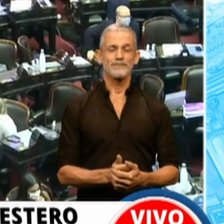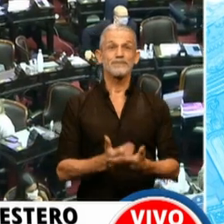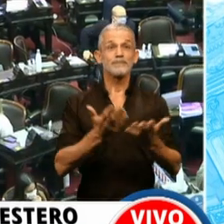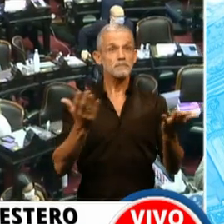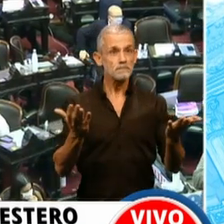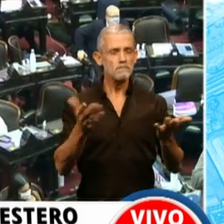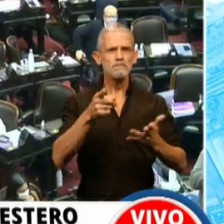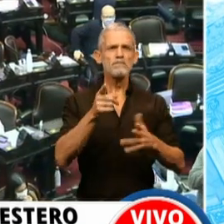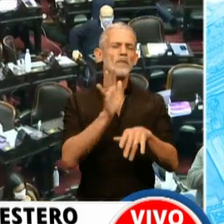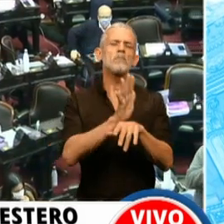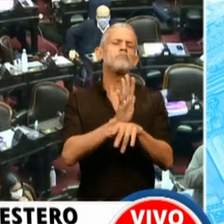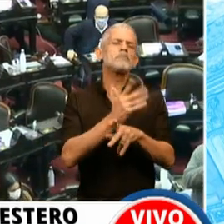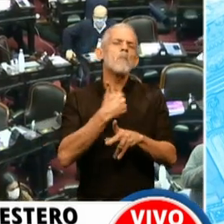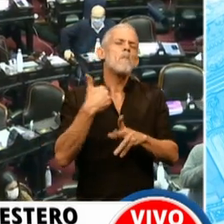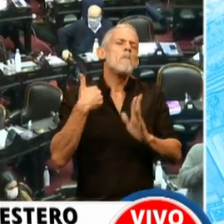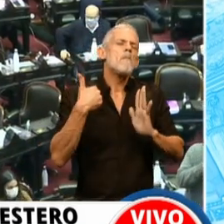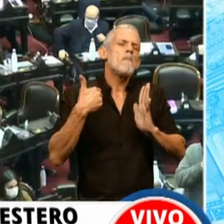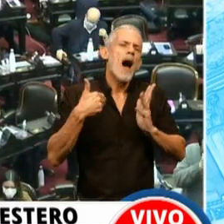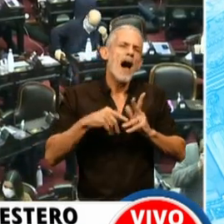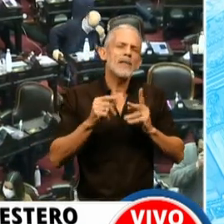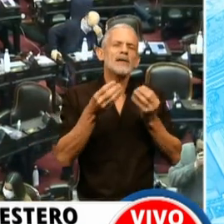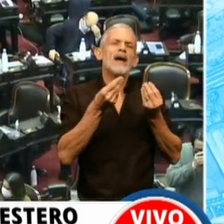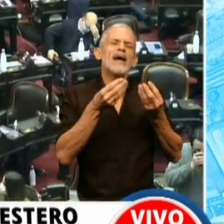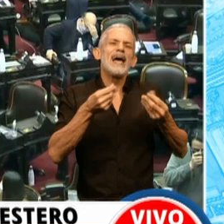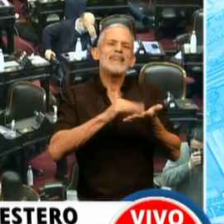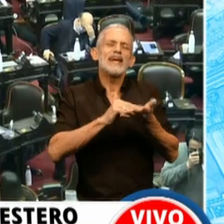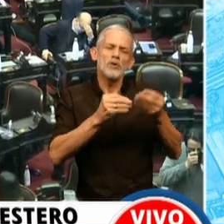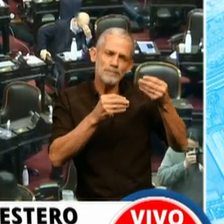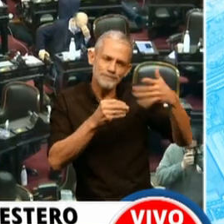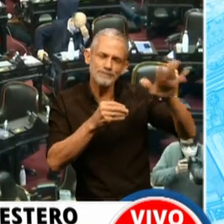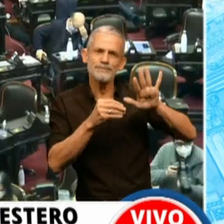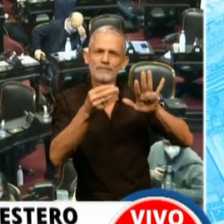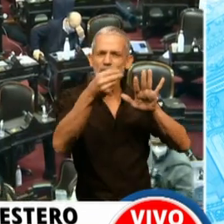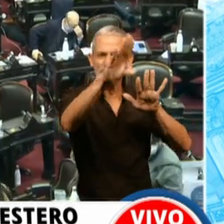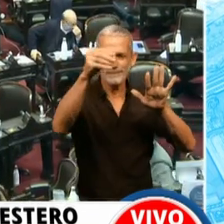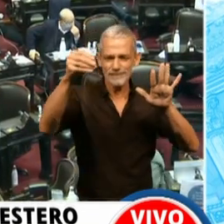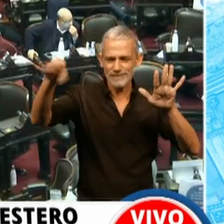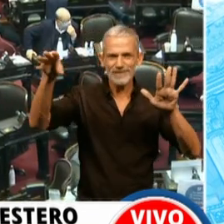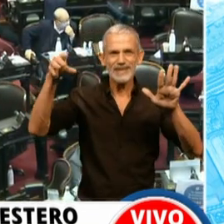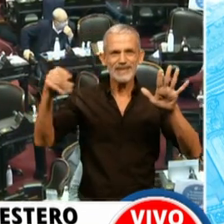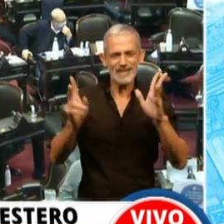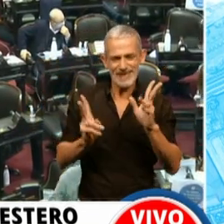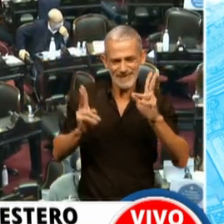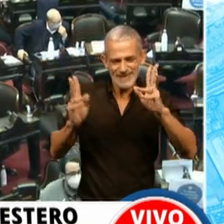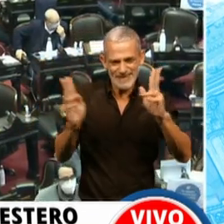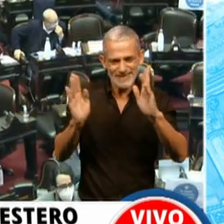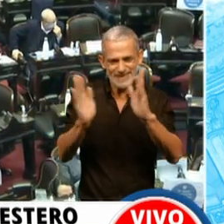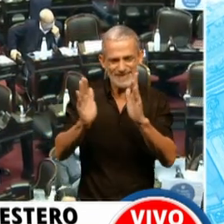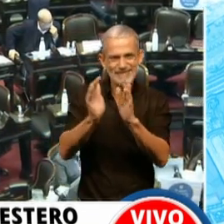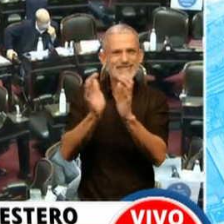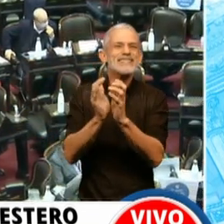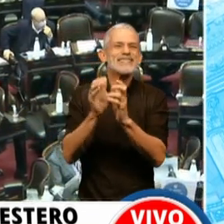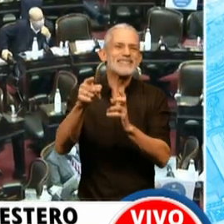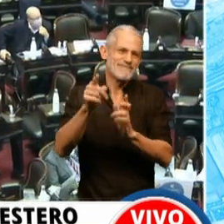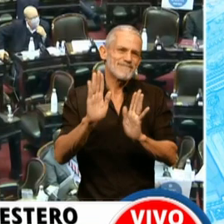pero como una madre fecunda pues cediendo sus terrenos y fue quedando limitada a lo